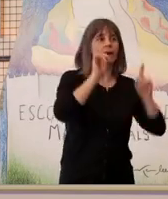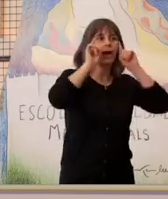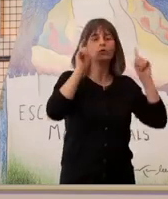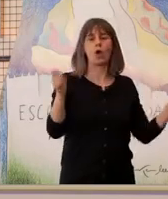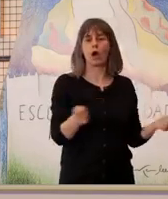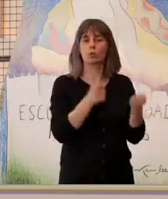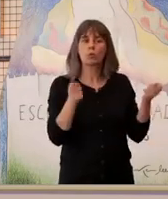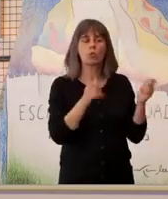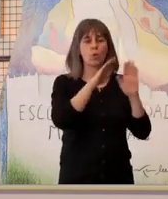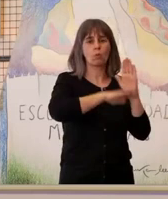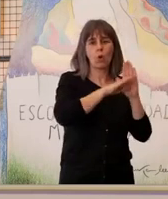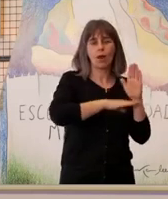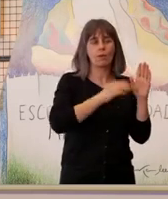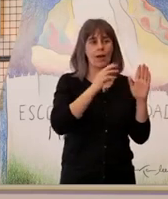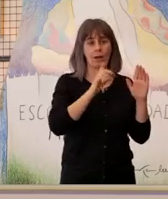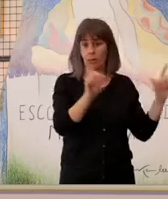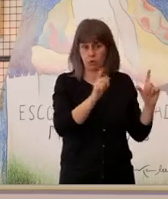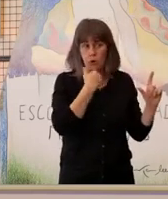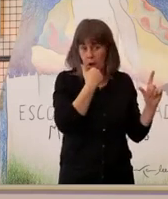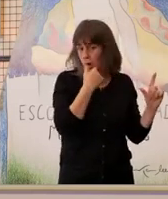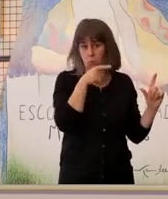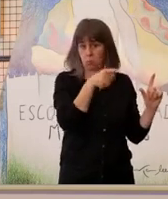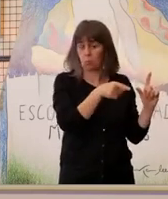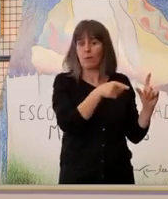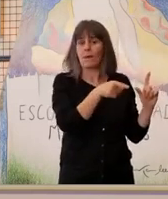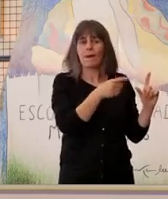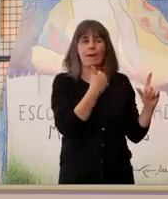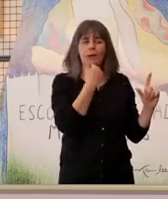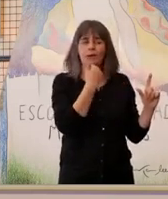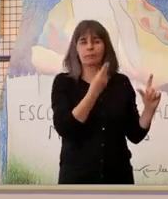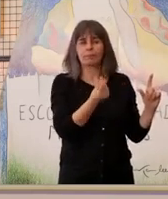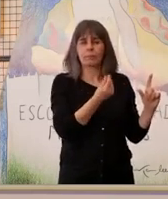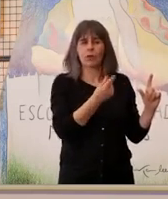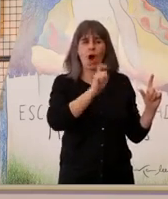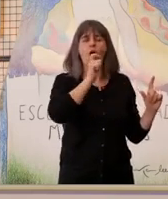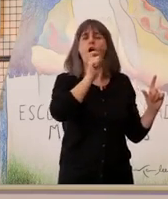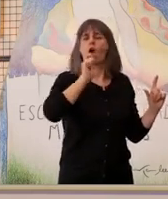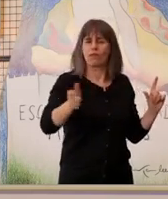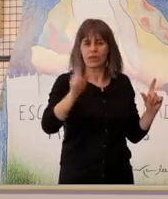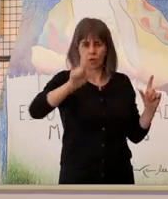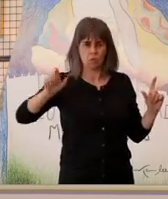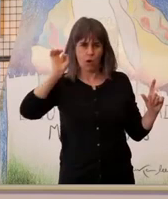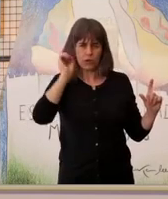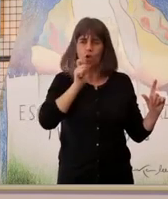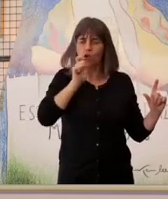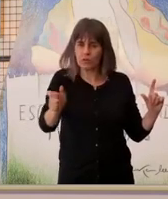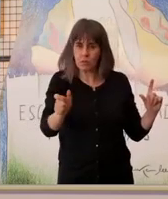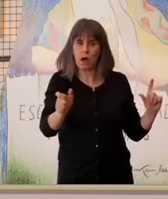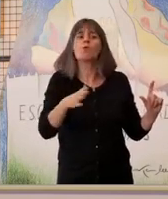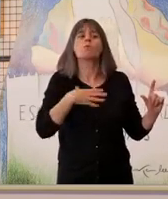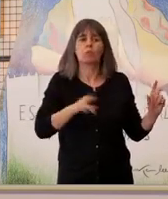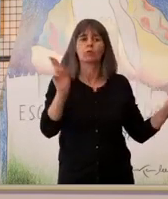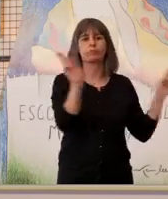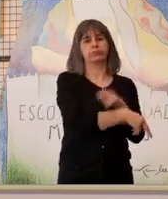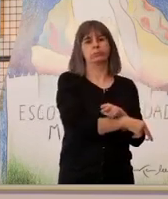un programa en televisión o donde fuera era además era Era ofensivo para las mujeres y se podía retirar